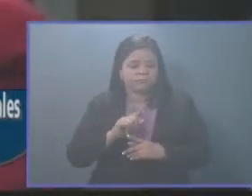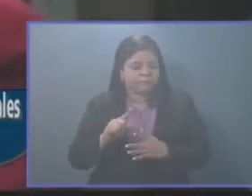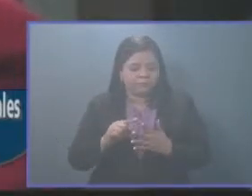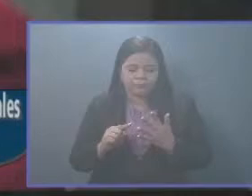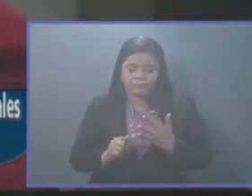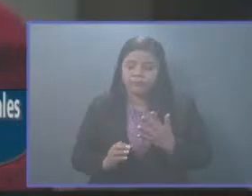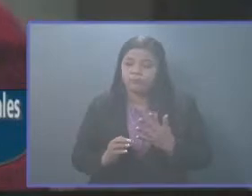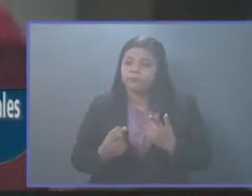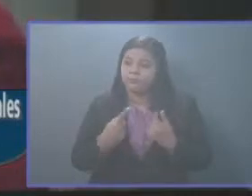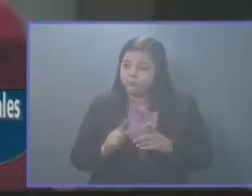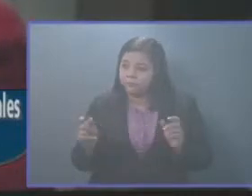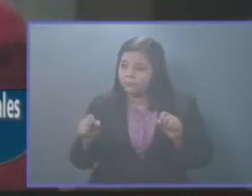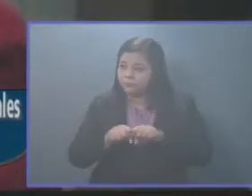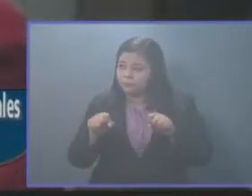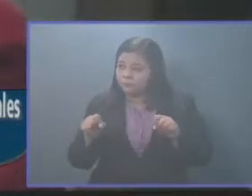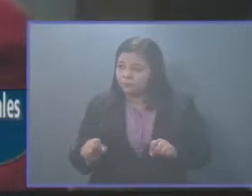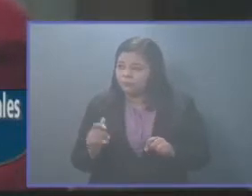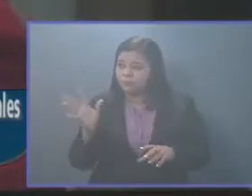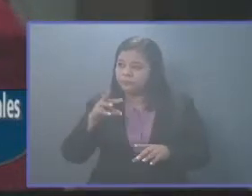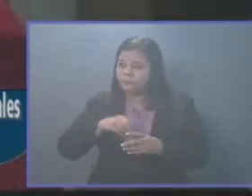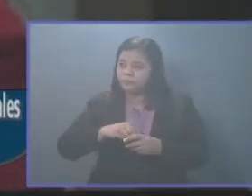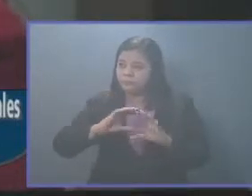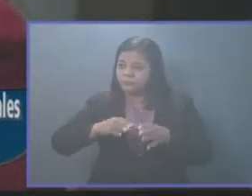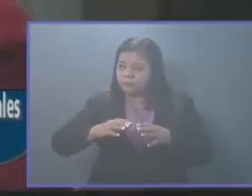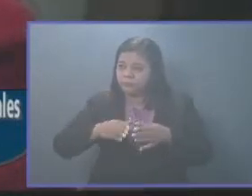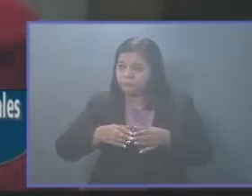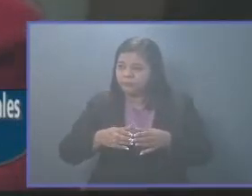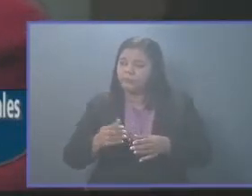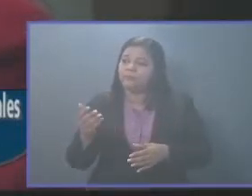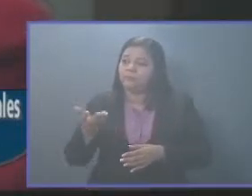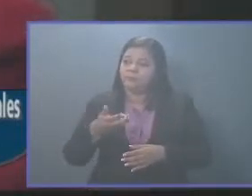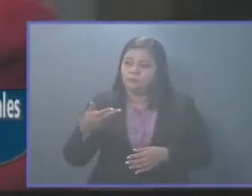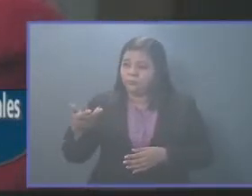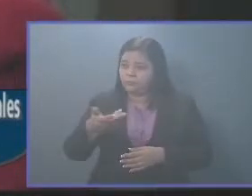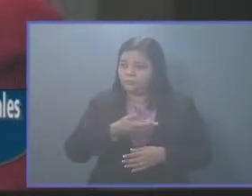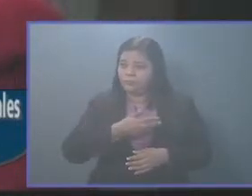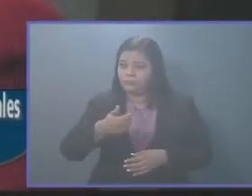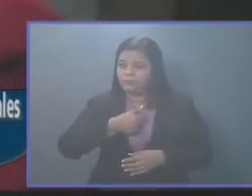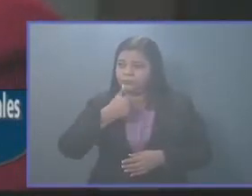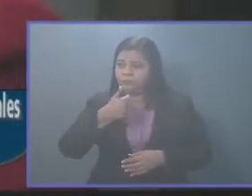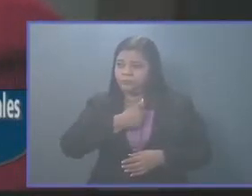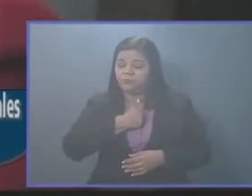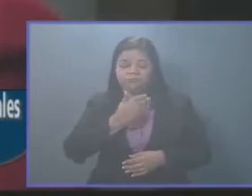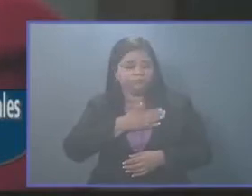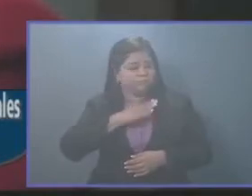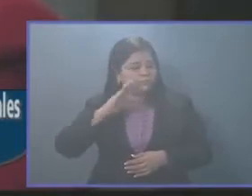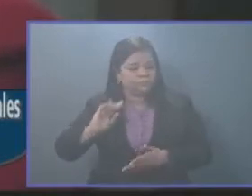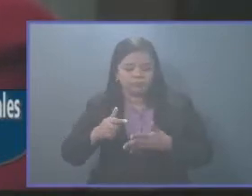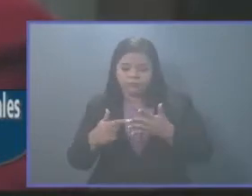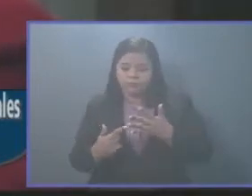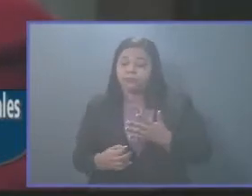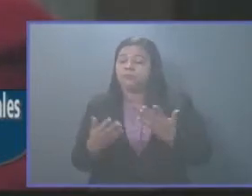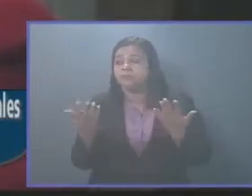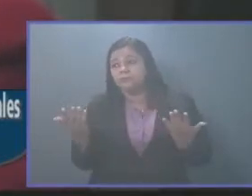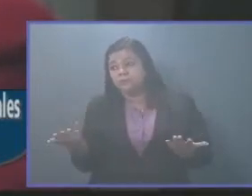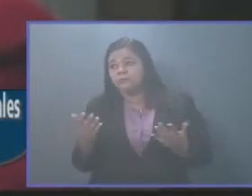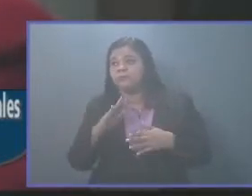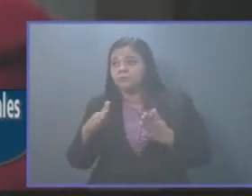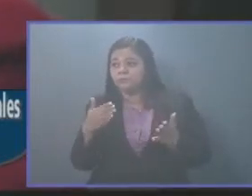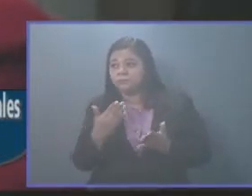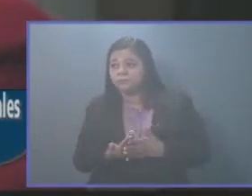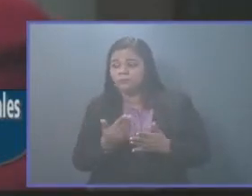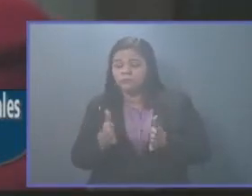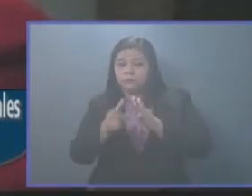claro, eso supera al Comité de Veeduría, a nosotros mismos, porque ante un incumplimiento de ley eso supone que la intervención de